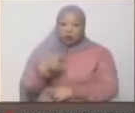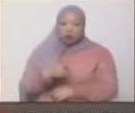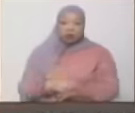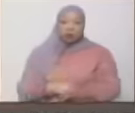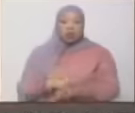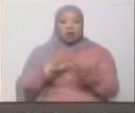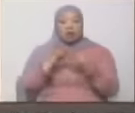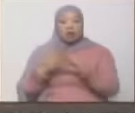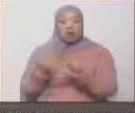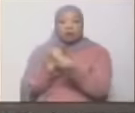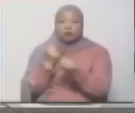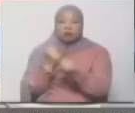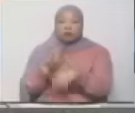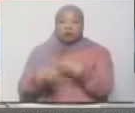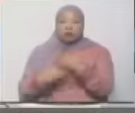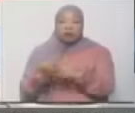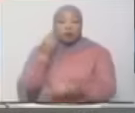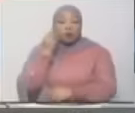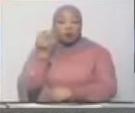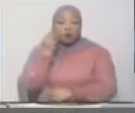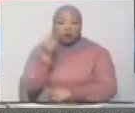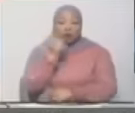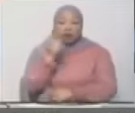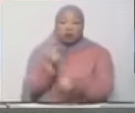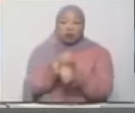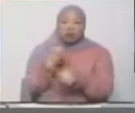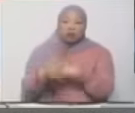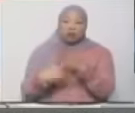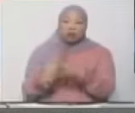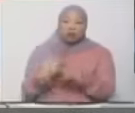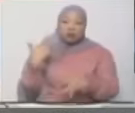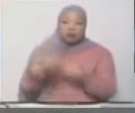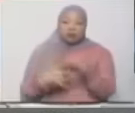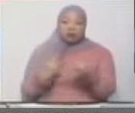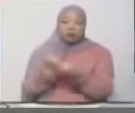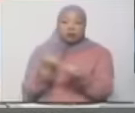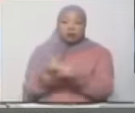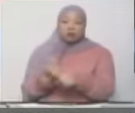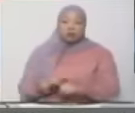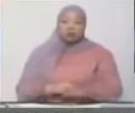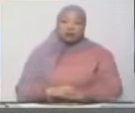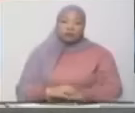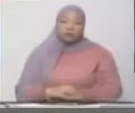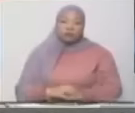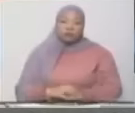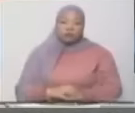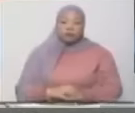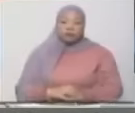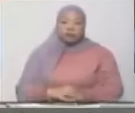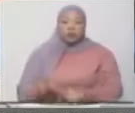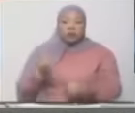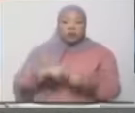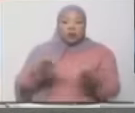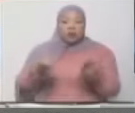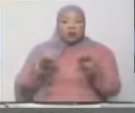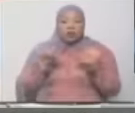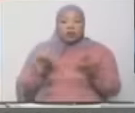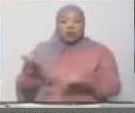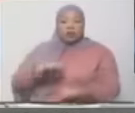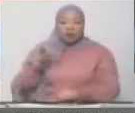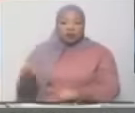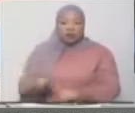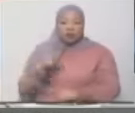Comuna El Maizal, una experiencia, José Luis Cifontes. De ahí fue que saqué a Ángel yo, el 6 de junio.